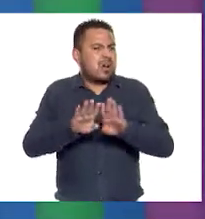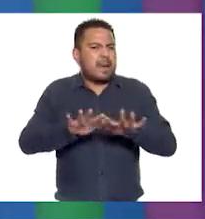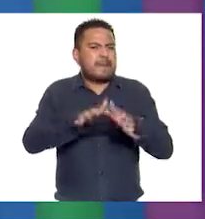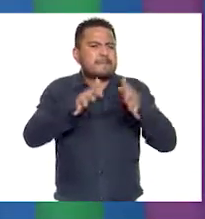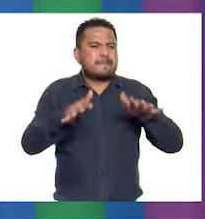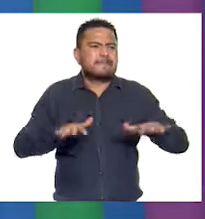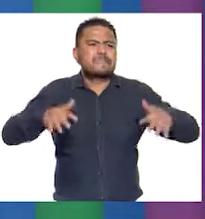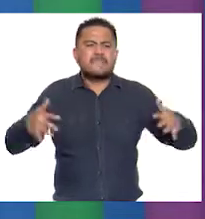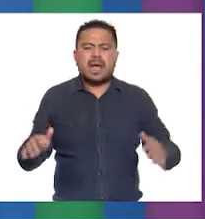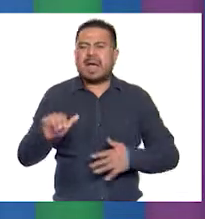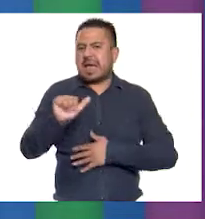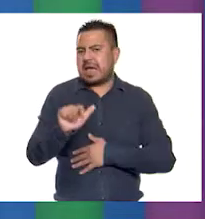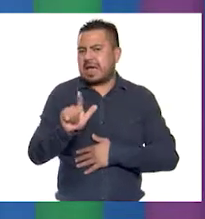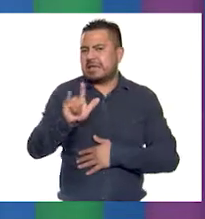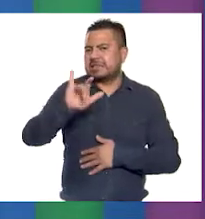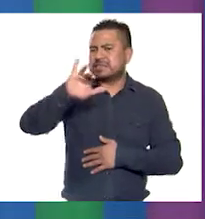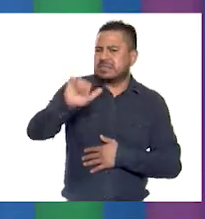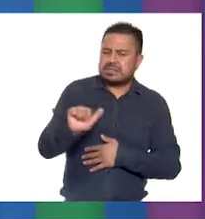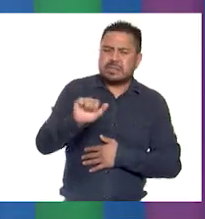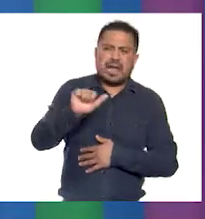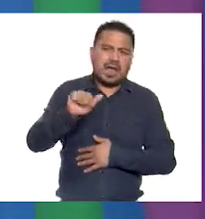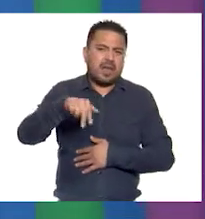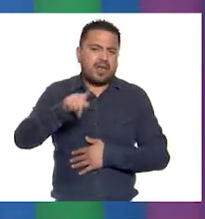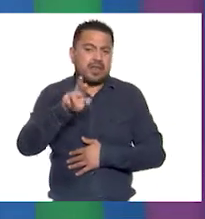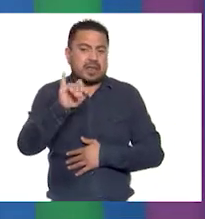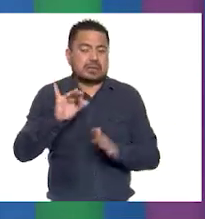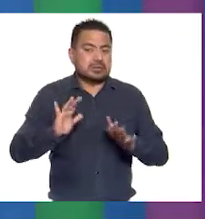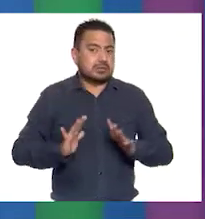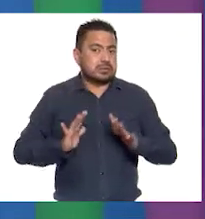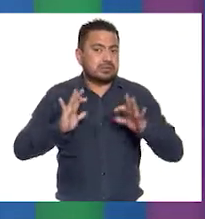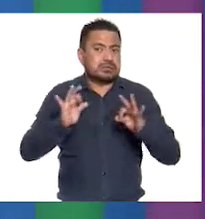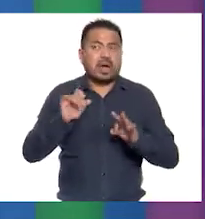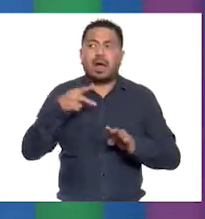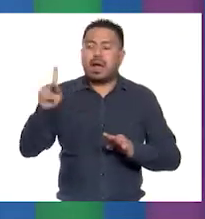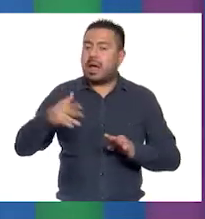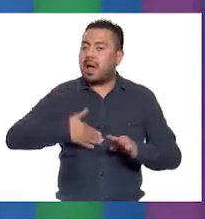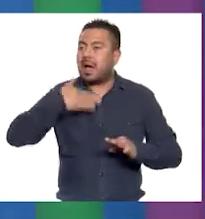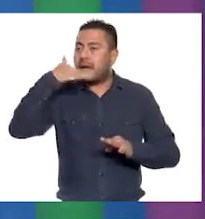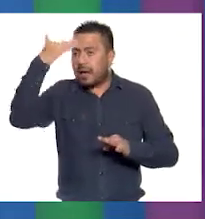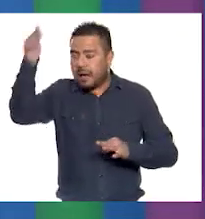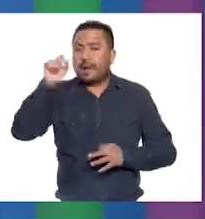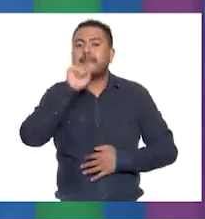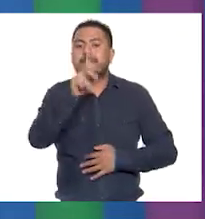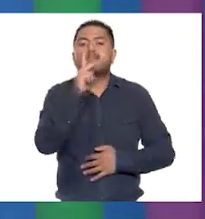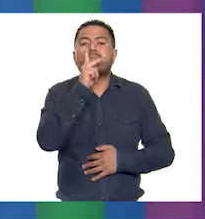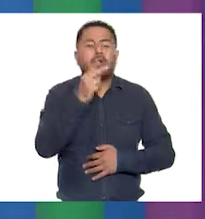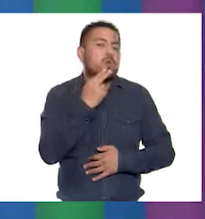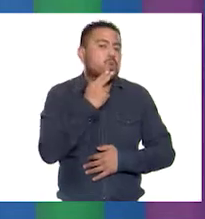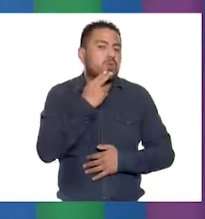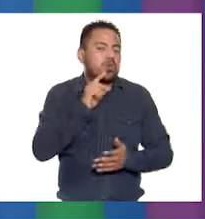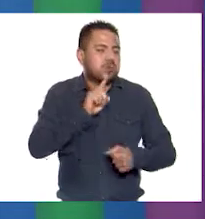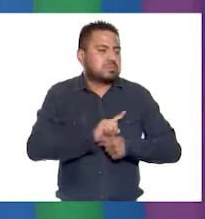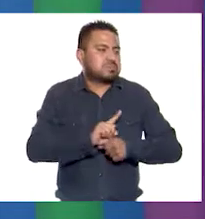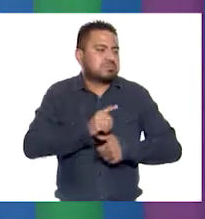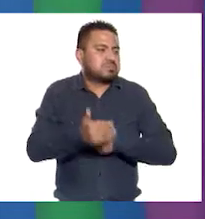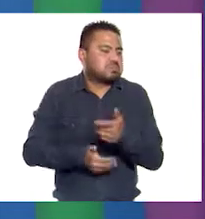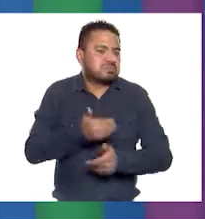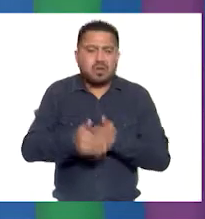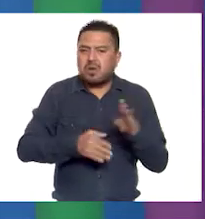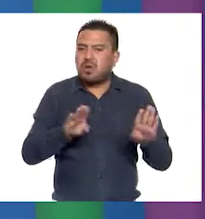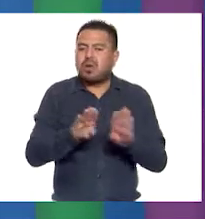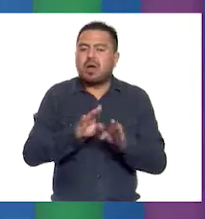Omar, Alicia o Andrés son de origen árabe, al igual que palabras que utilizamos todos los días